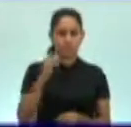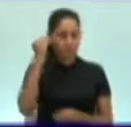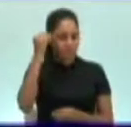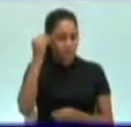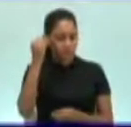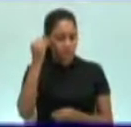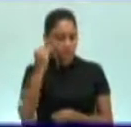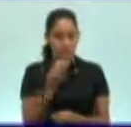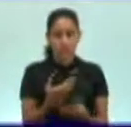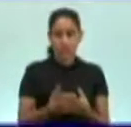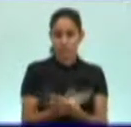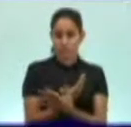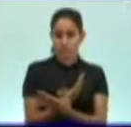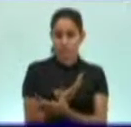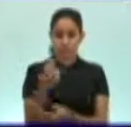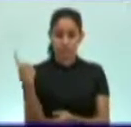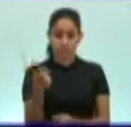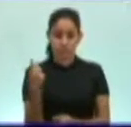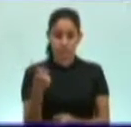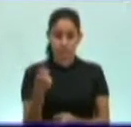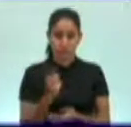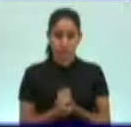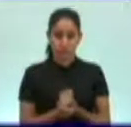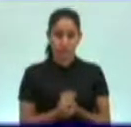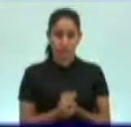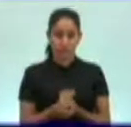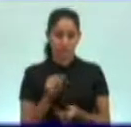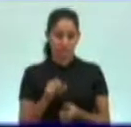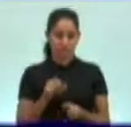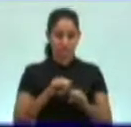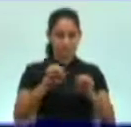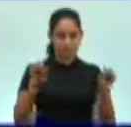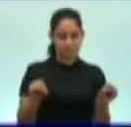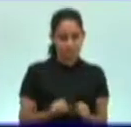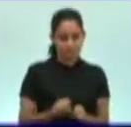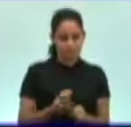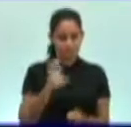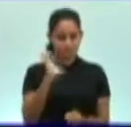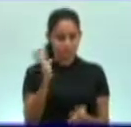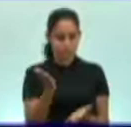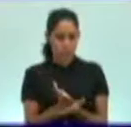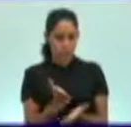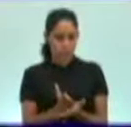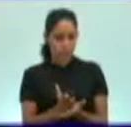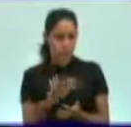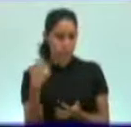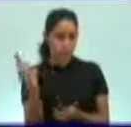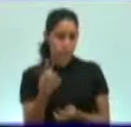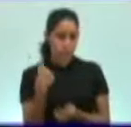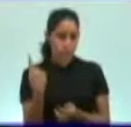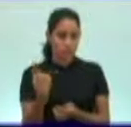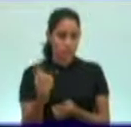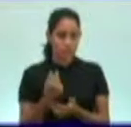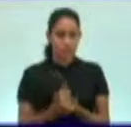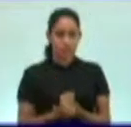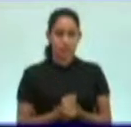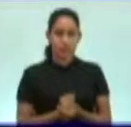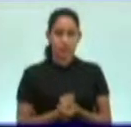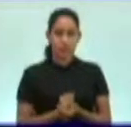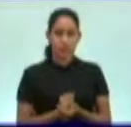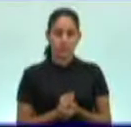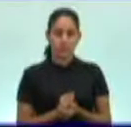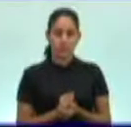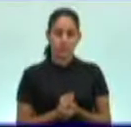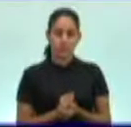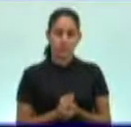nacionales. Es por ello que desde el Sistema Nacional de Educación está incorporado en la medida